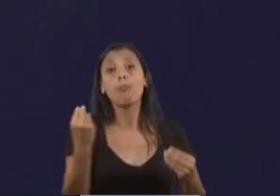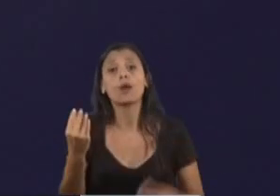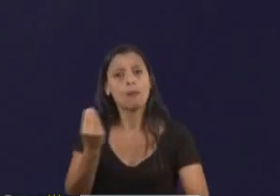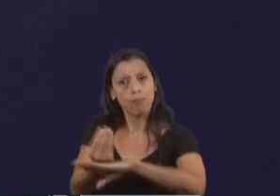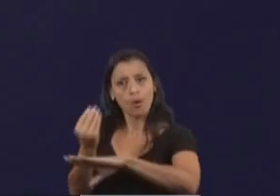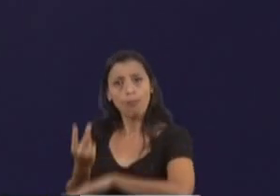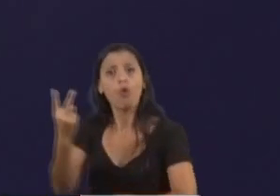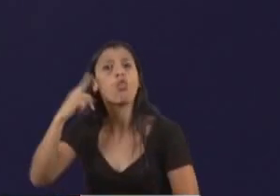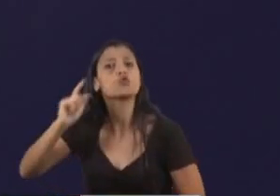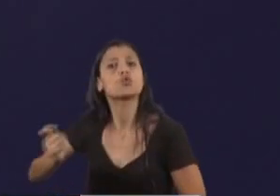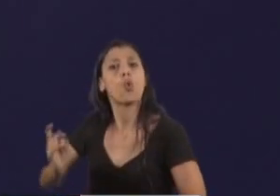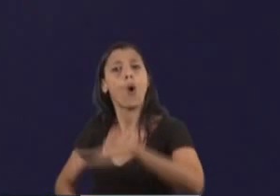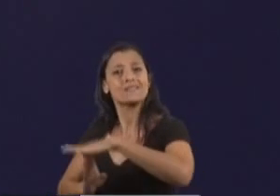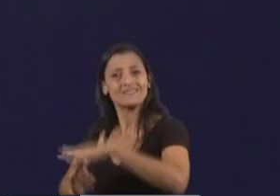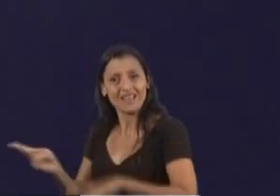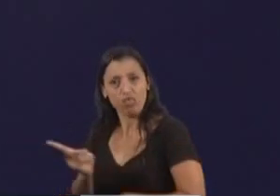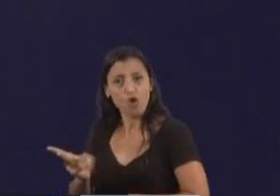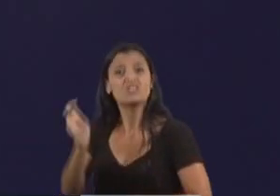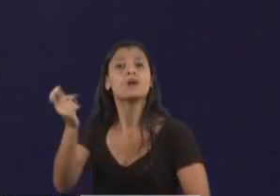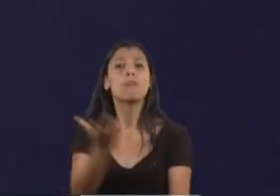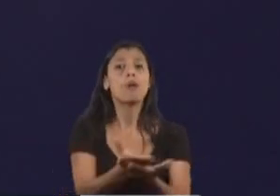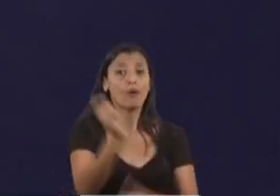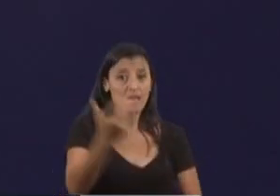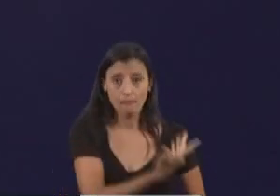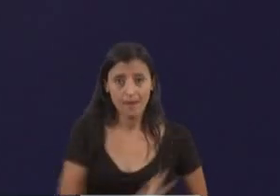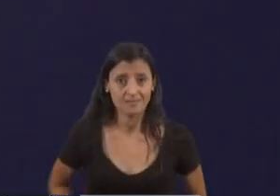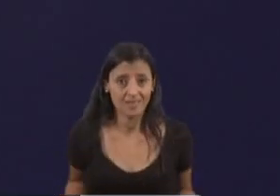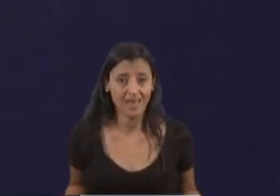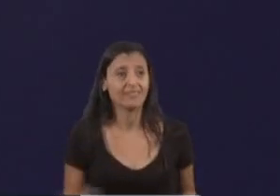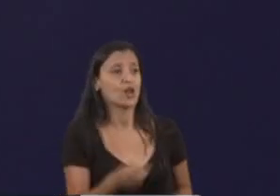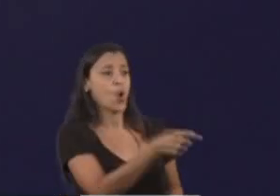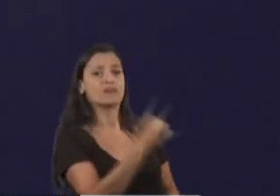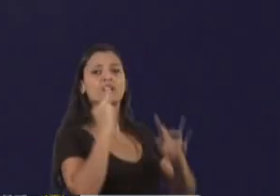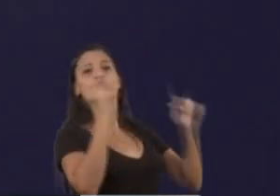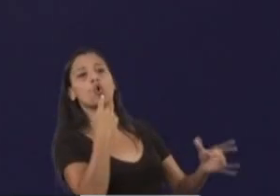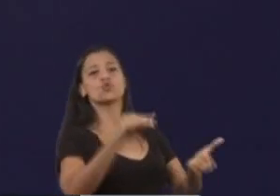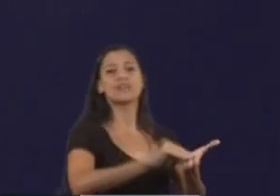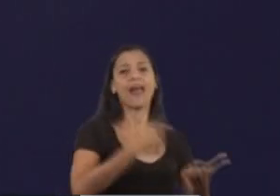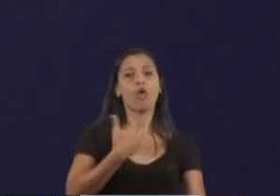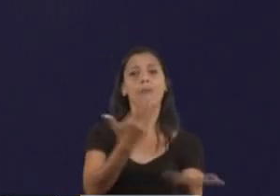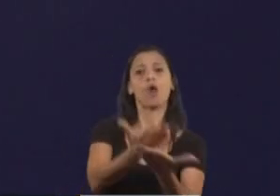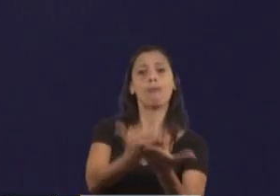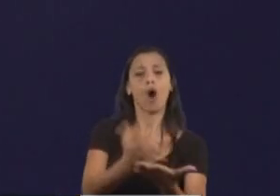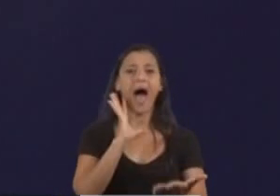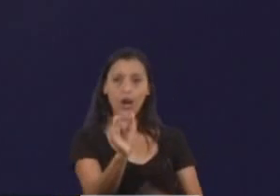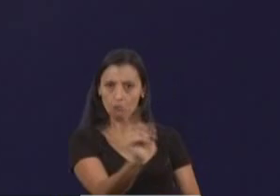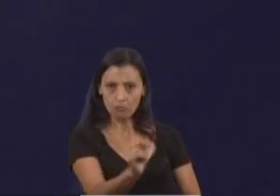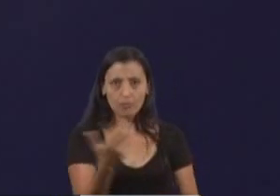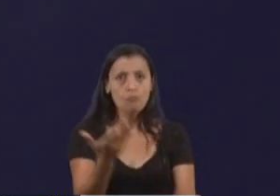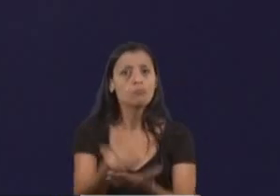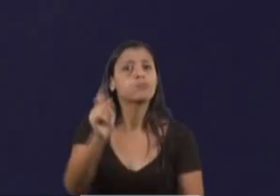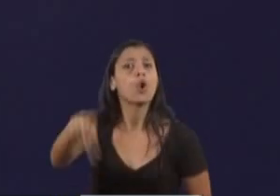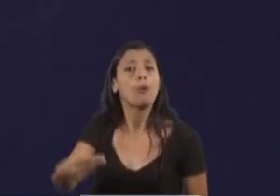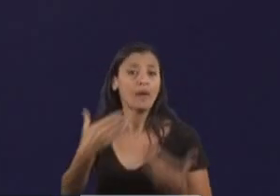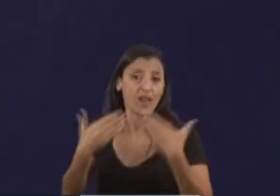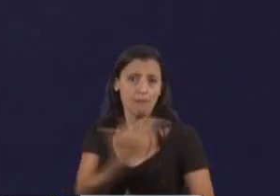propone el presidente, no los propone el Senado ni sus miembros. Entonces, y te repito, no